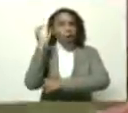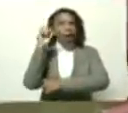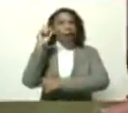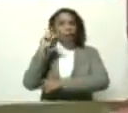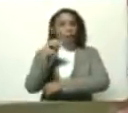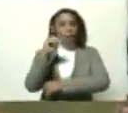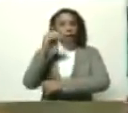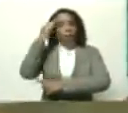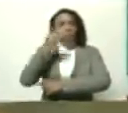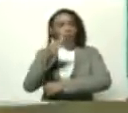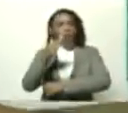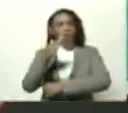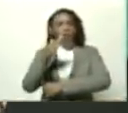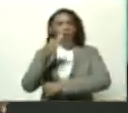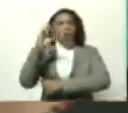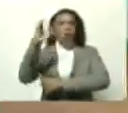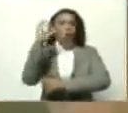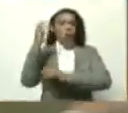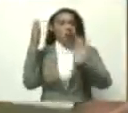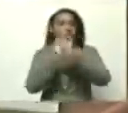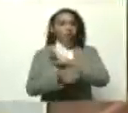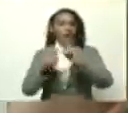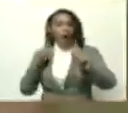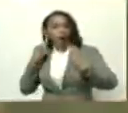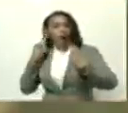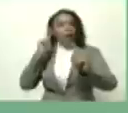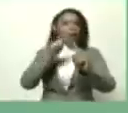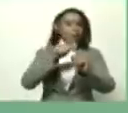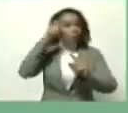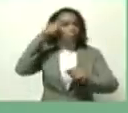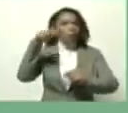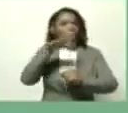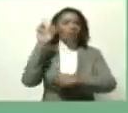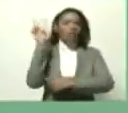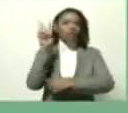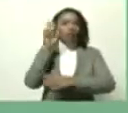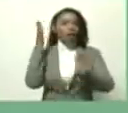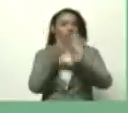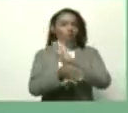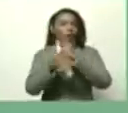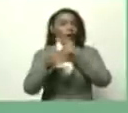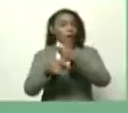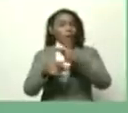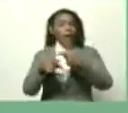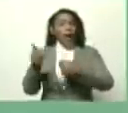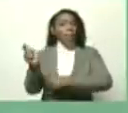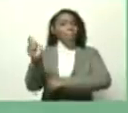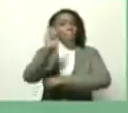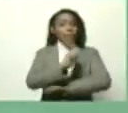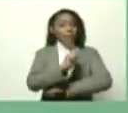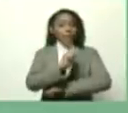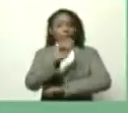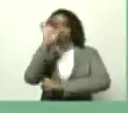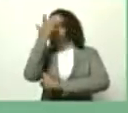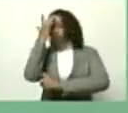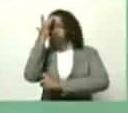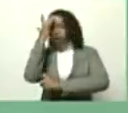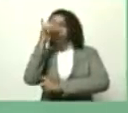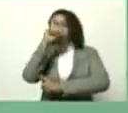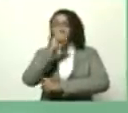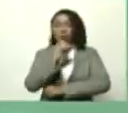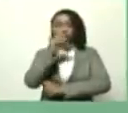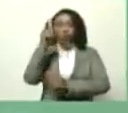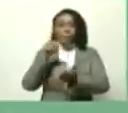paramilitares y narcotraficantes colombianos hacia el pueblo de Venezuela el mes de febrero del